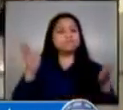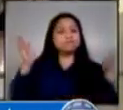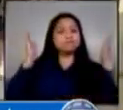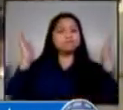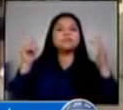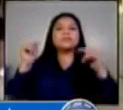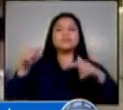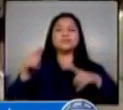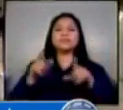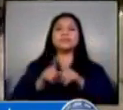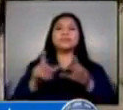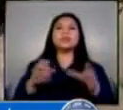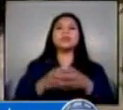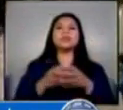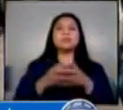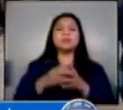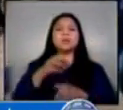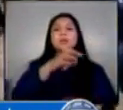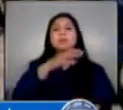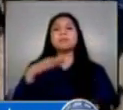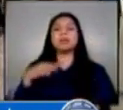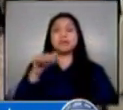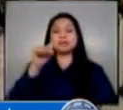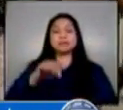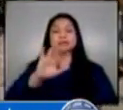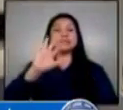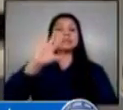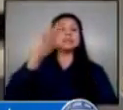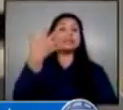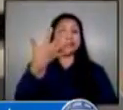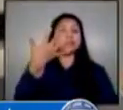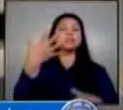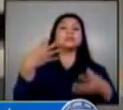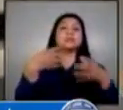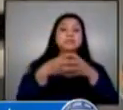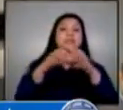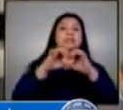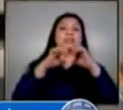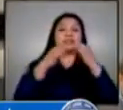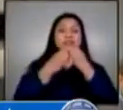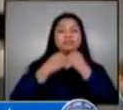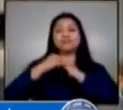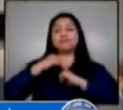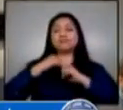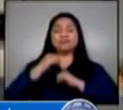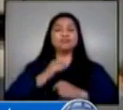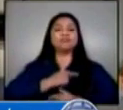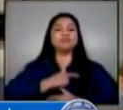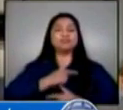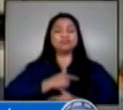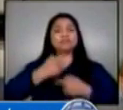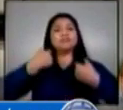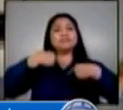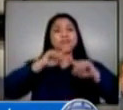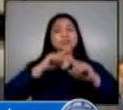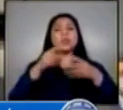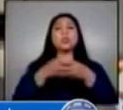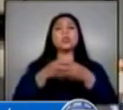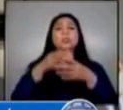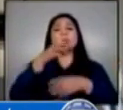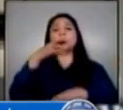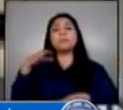ejército de paz que es el quinto ejército quien más contribuye con las fuerzas de paz y misiones de paz de naciones